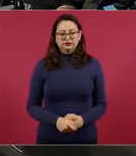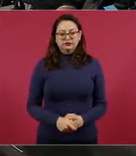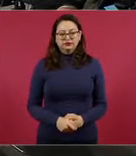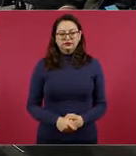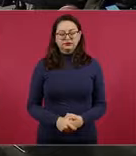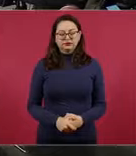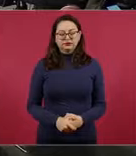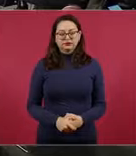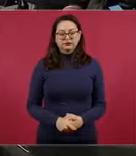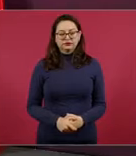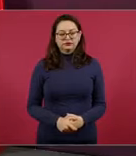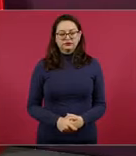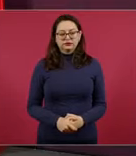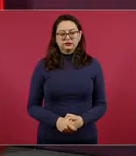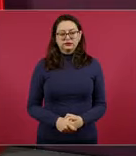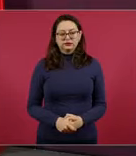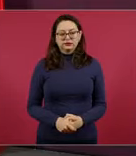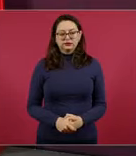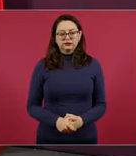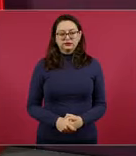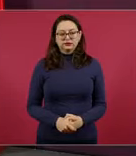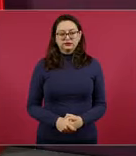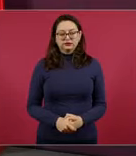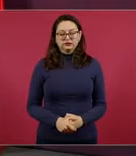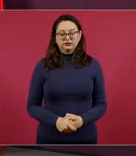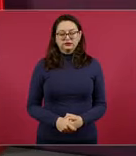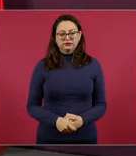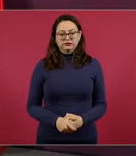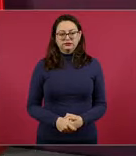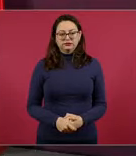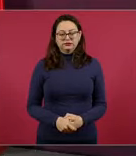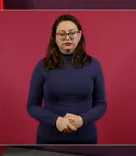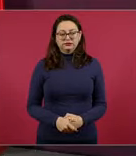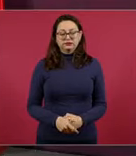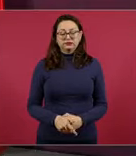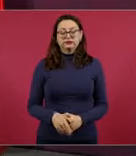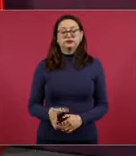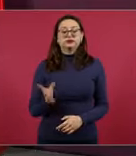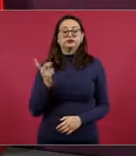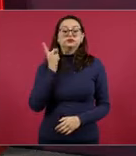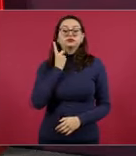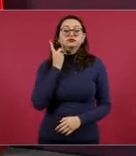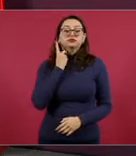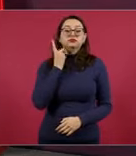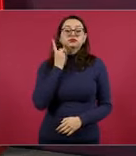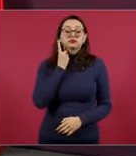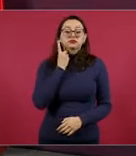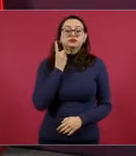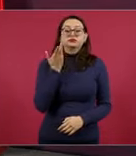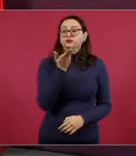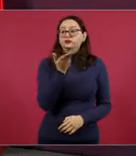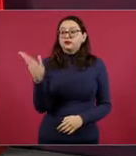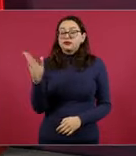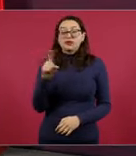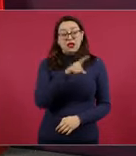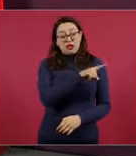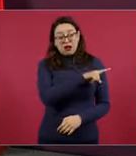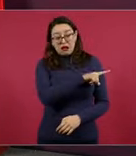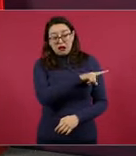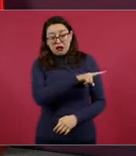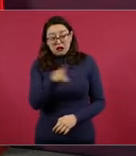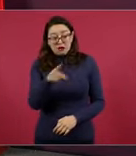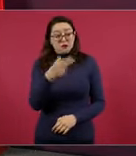Yo presentaré una iniciativa al Congreso, a ver si los diputados de ellos se atreven a aprobarla. Necesitamos mocharle la mano